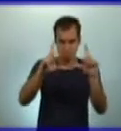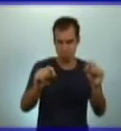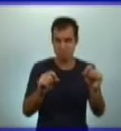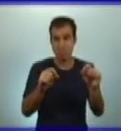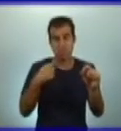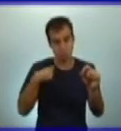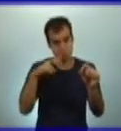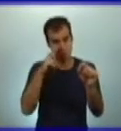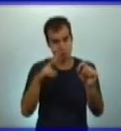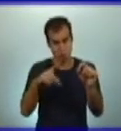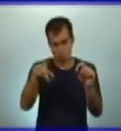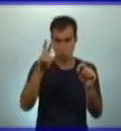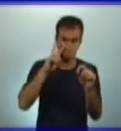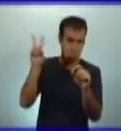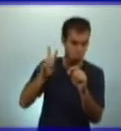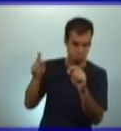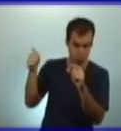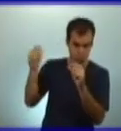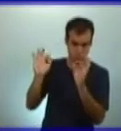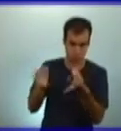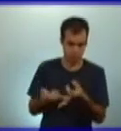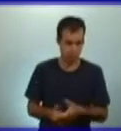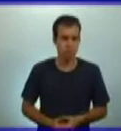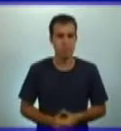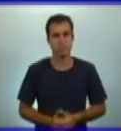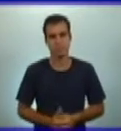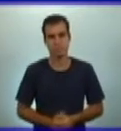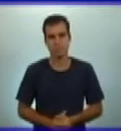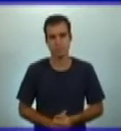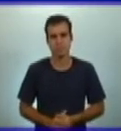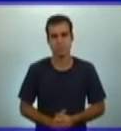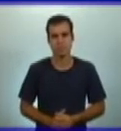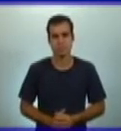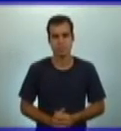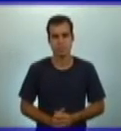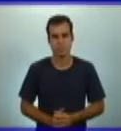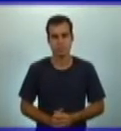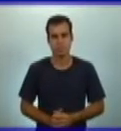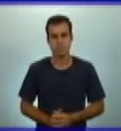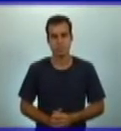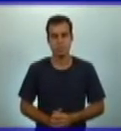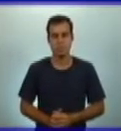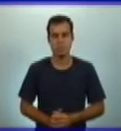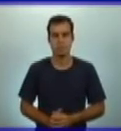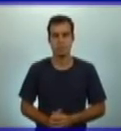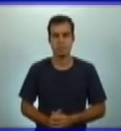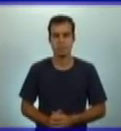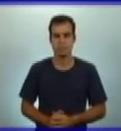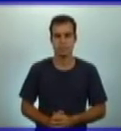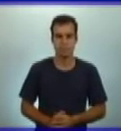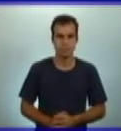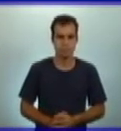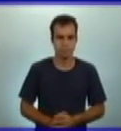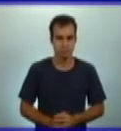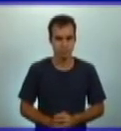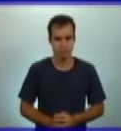quieren lo pueden leer conmigo, síganme. Al almacén de una escuela entraron